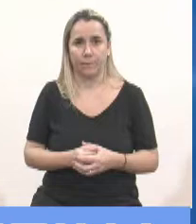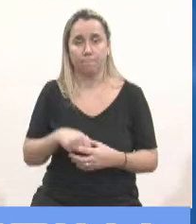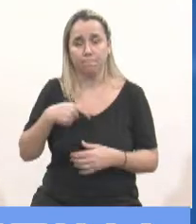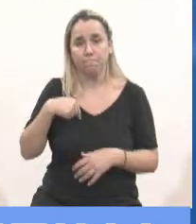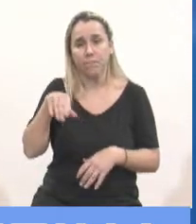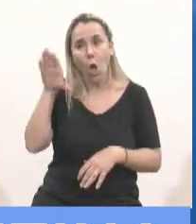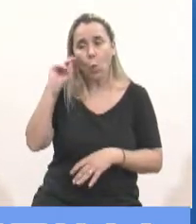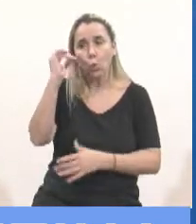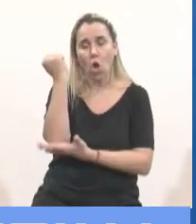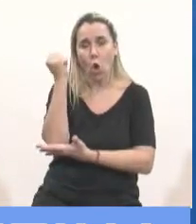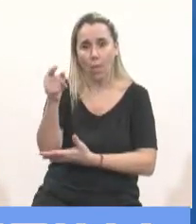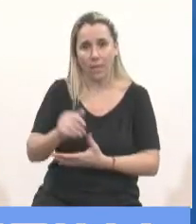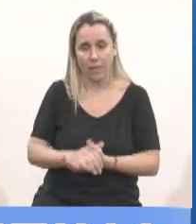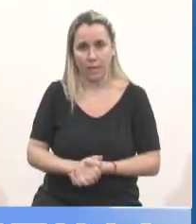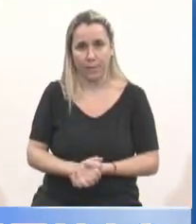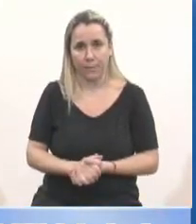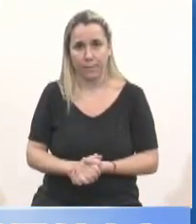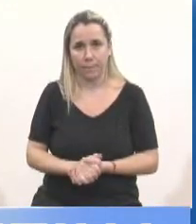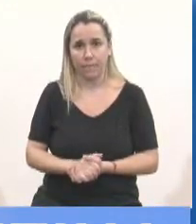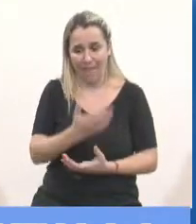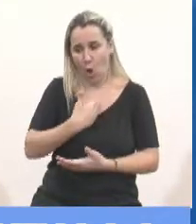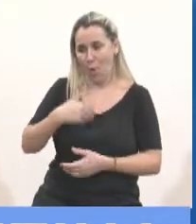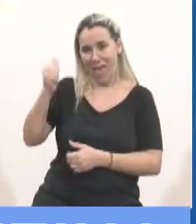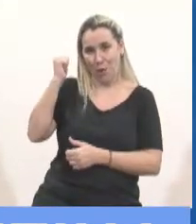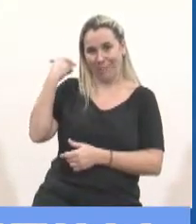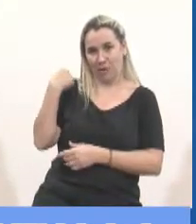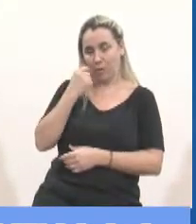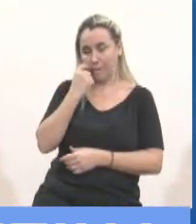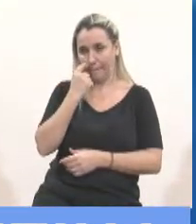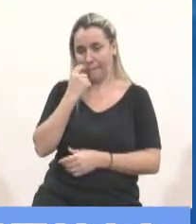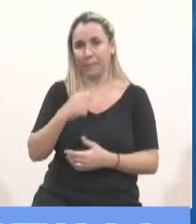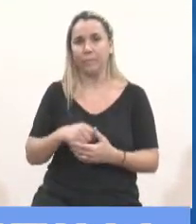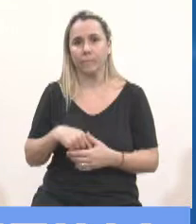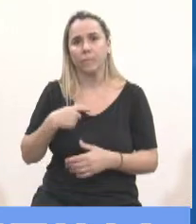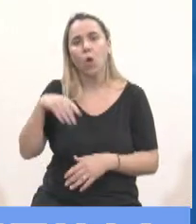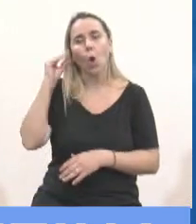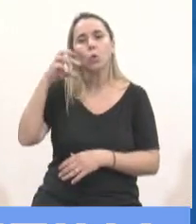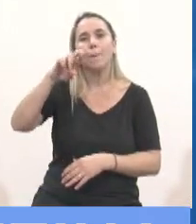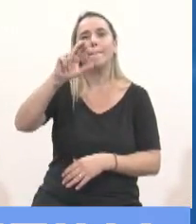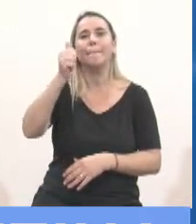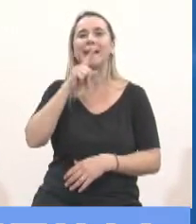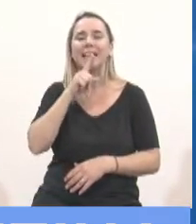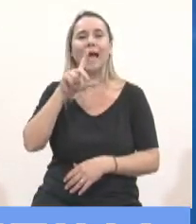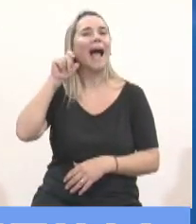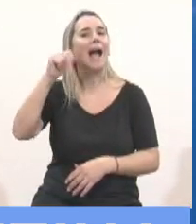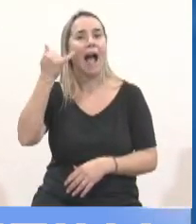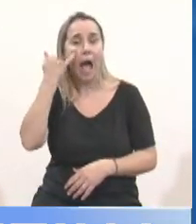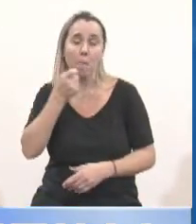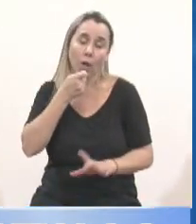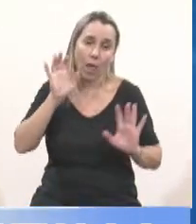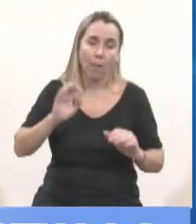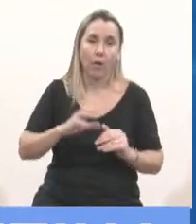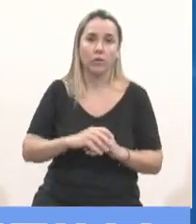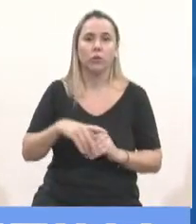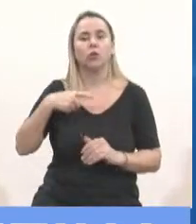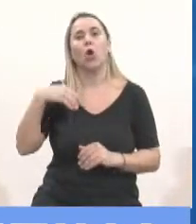escucho a algunos economistas del gobierno anterior. Lo escucho a Prat Gay, por ejemplo.